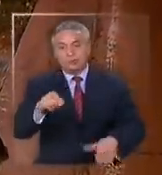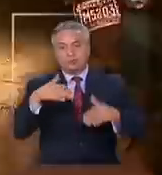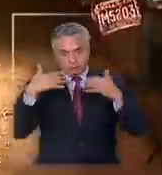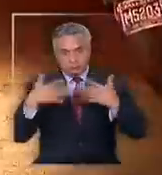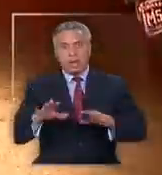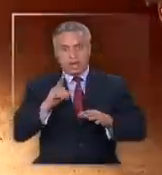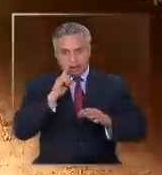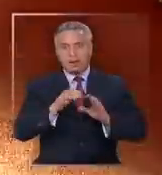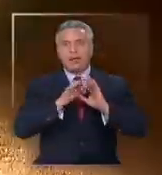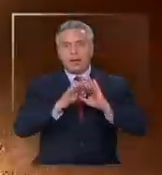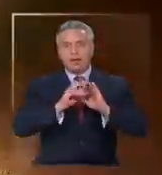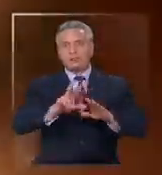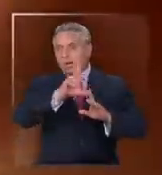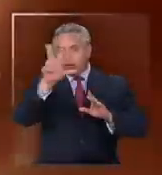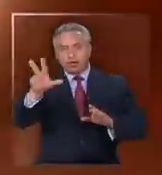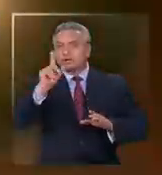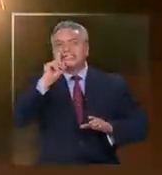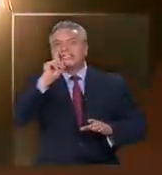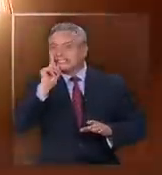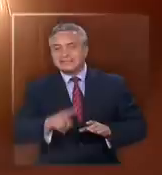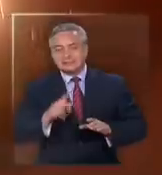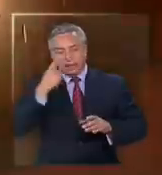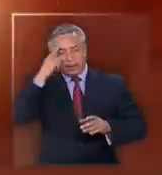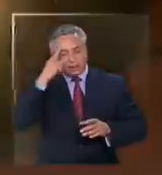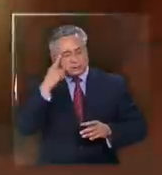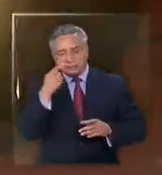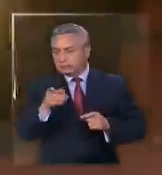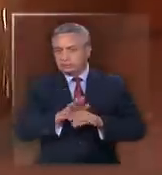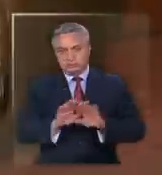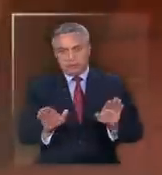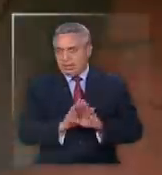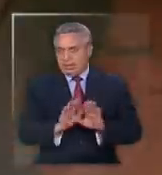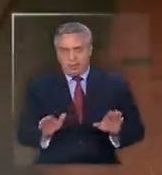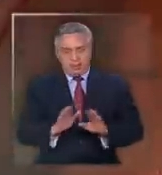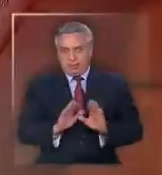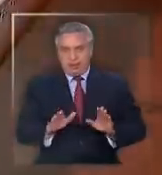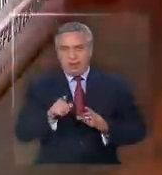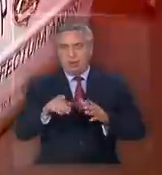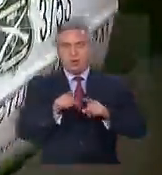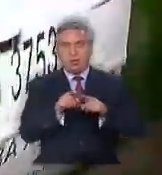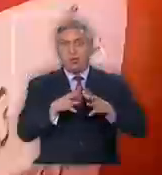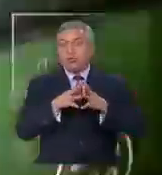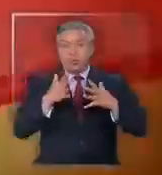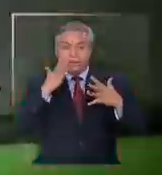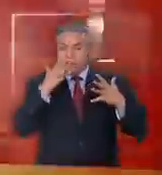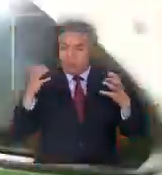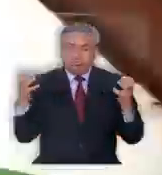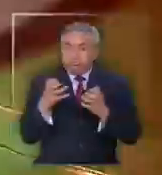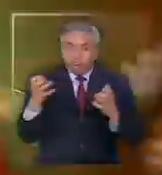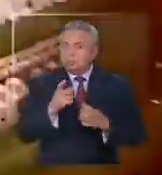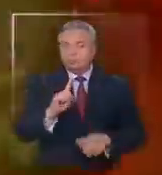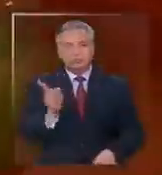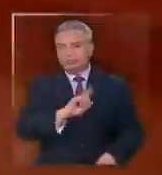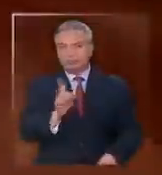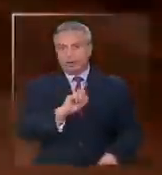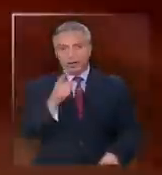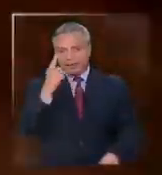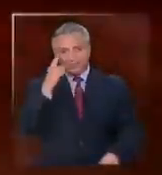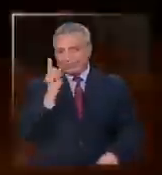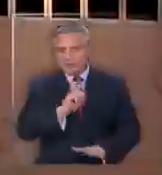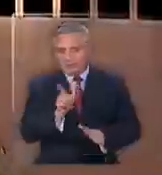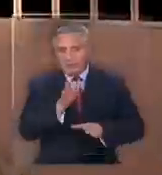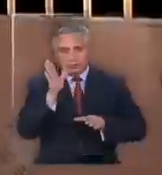a Dios, sin lesiones y no hubo tanta violencia como uno cree que en estos